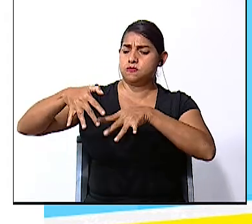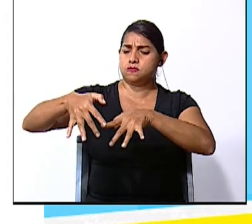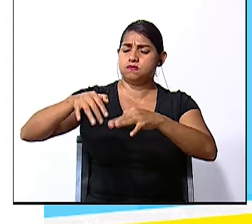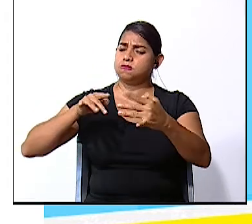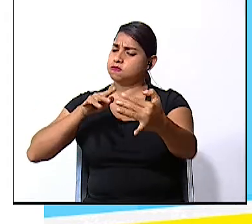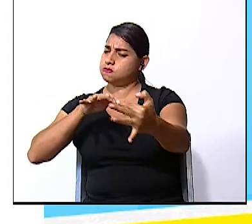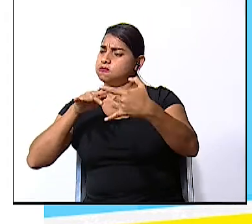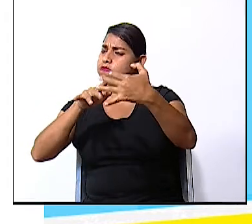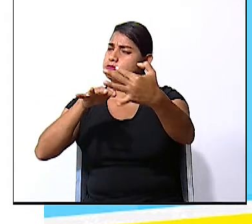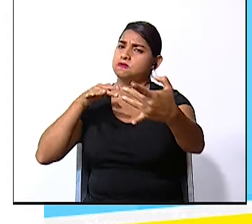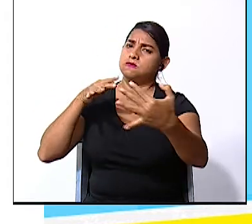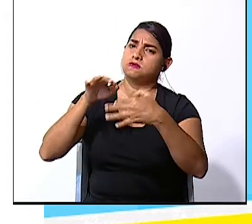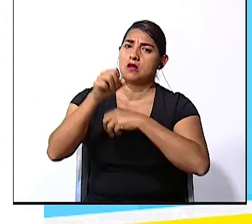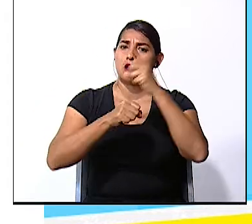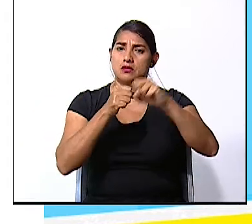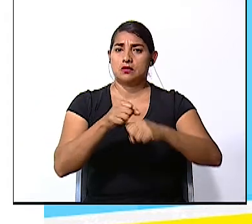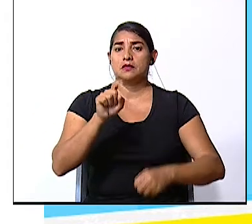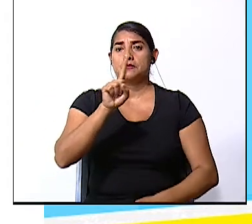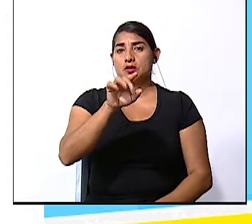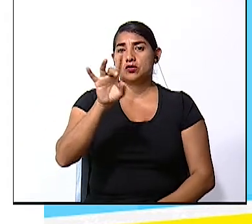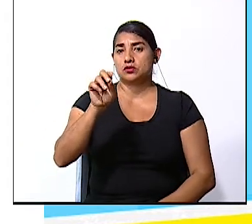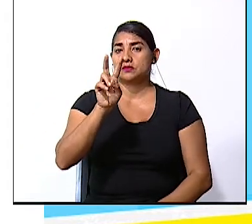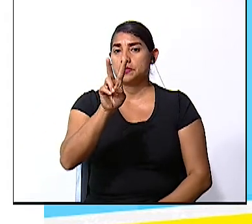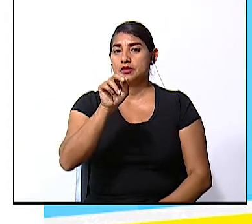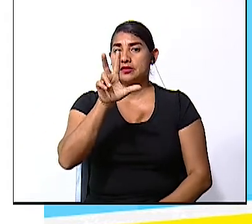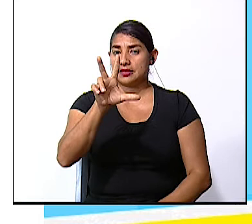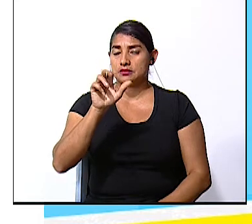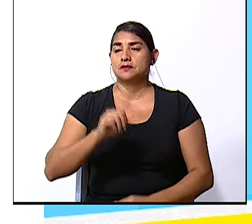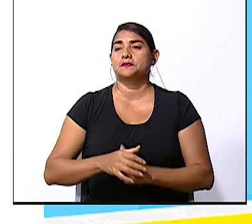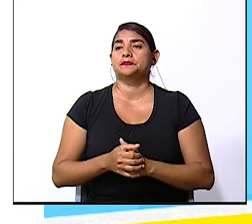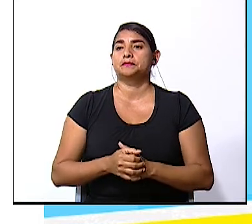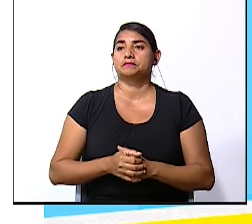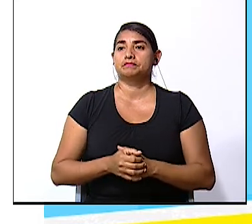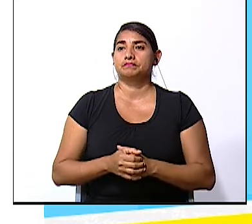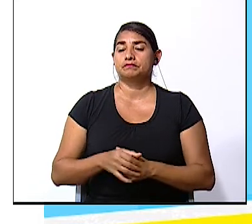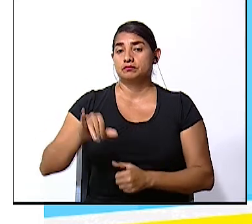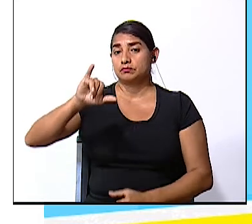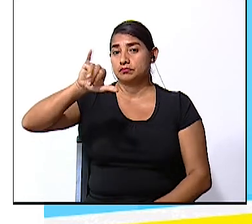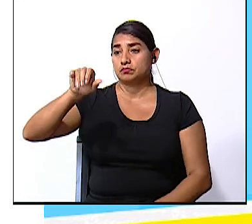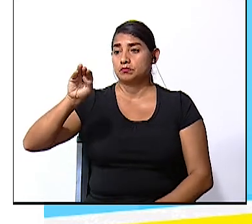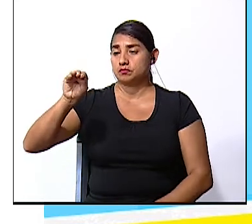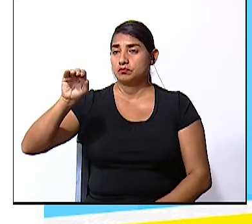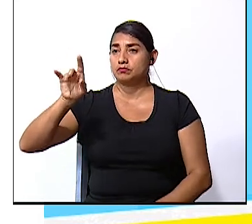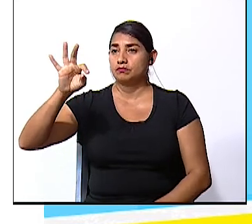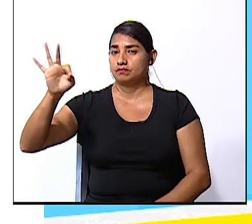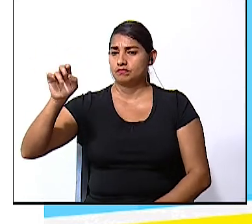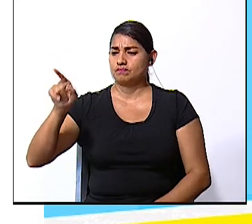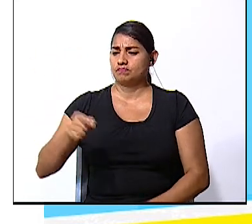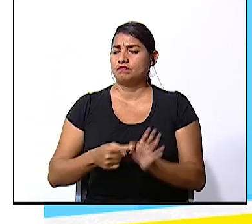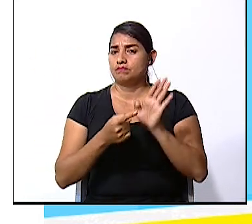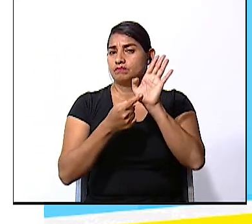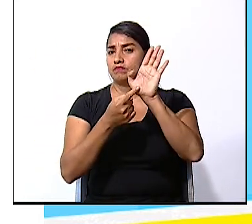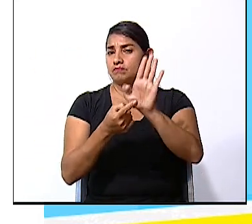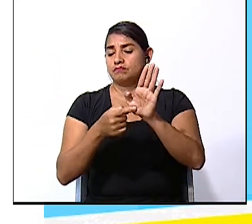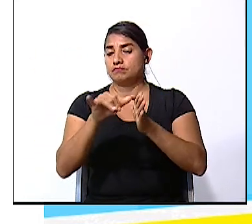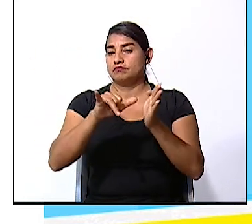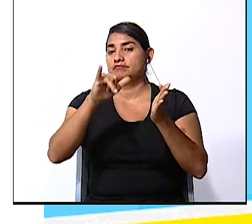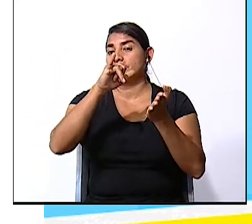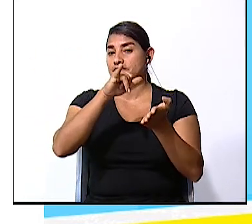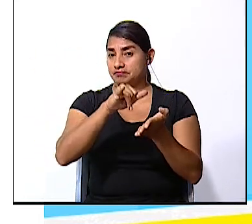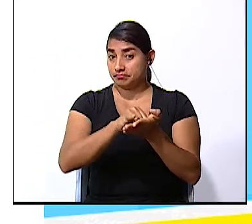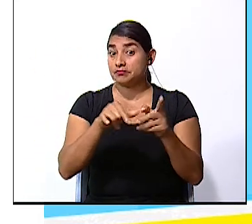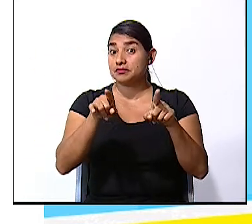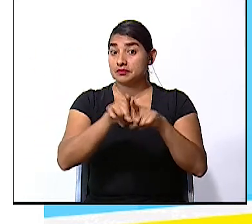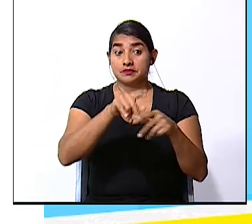batalla de Ochomogo en 1823. Juan Mora Fernández, representante de San José,